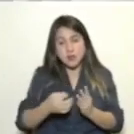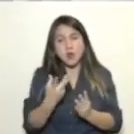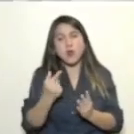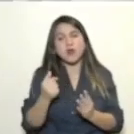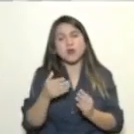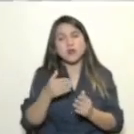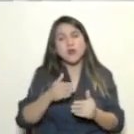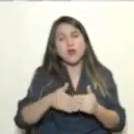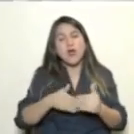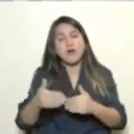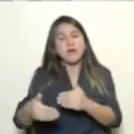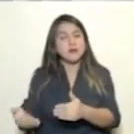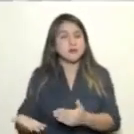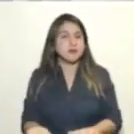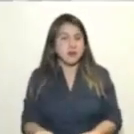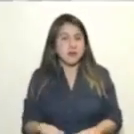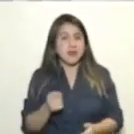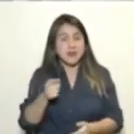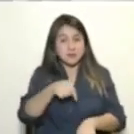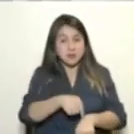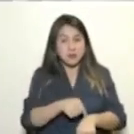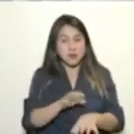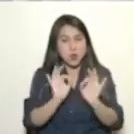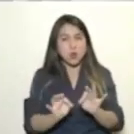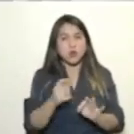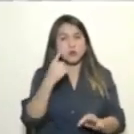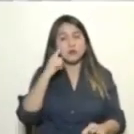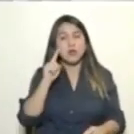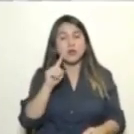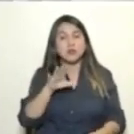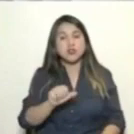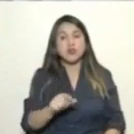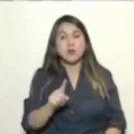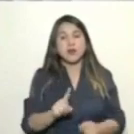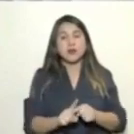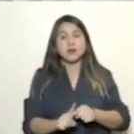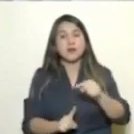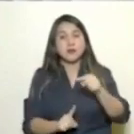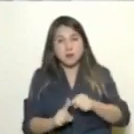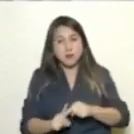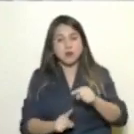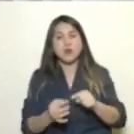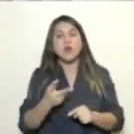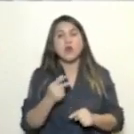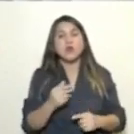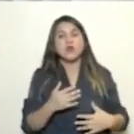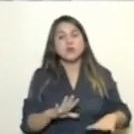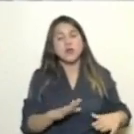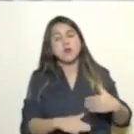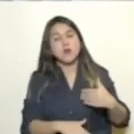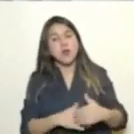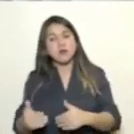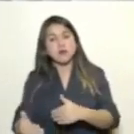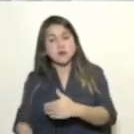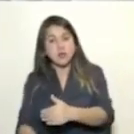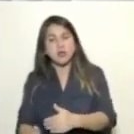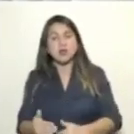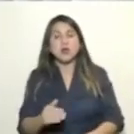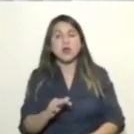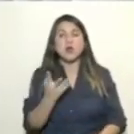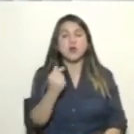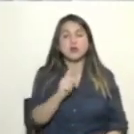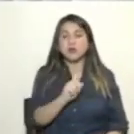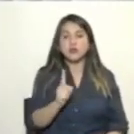avanzado. Ese debe ser el momento para tomar el termómetro de cuánto hemos avanzado. ¿Cuánto no